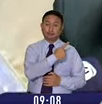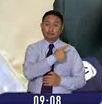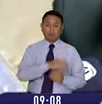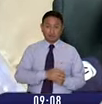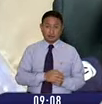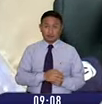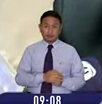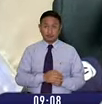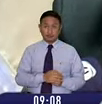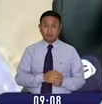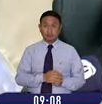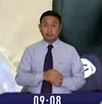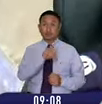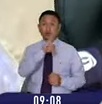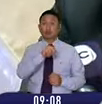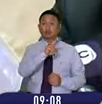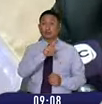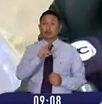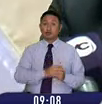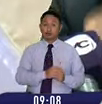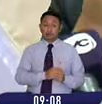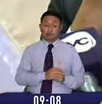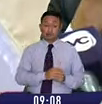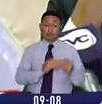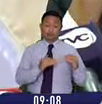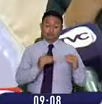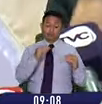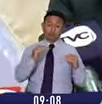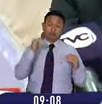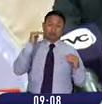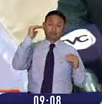4.830, 2022